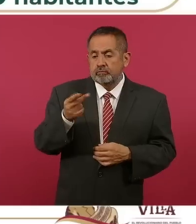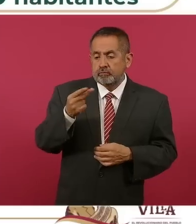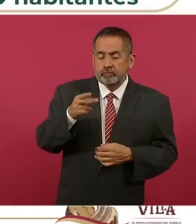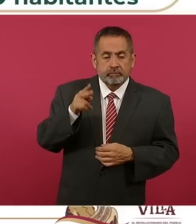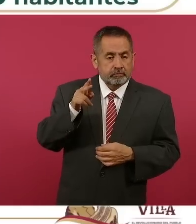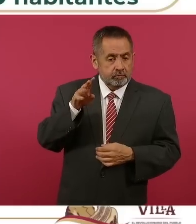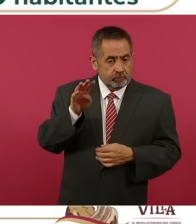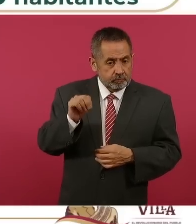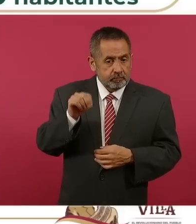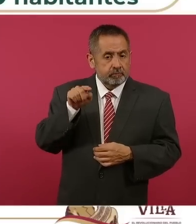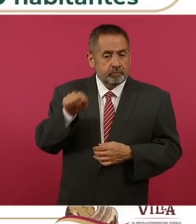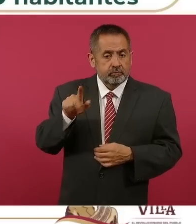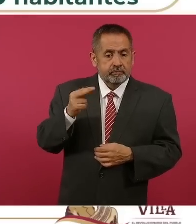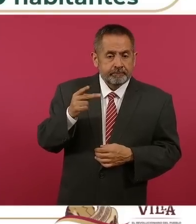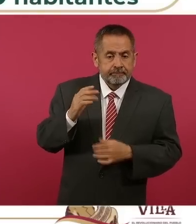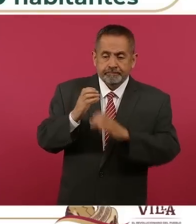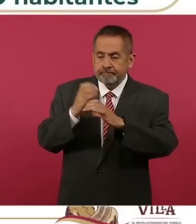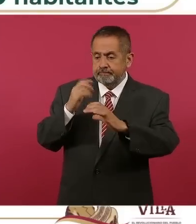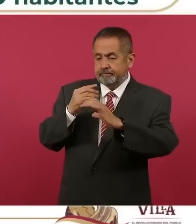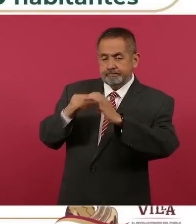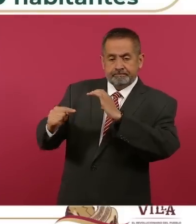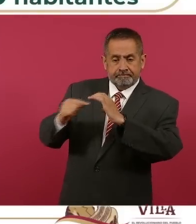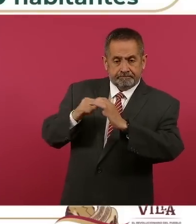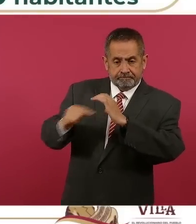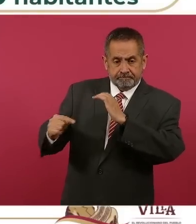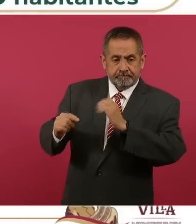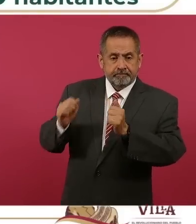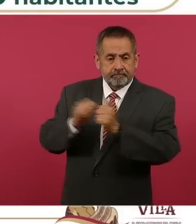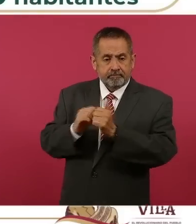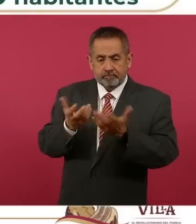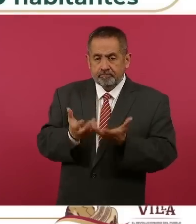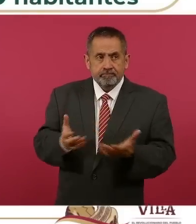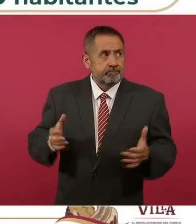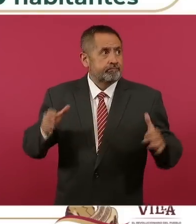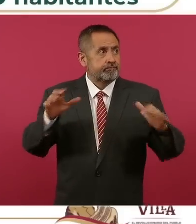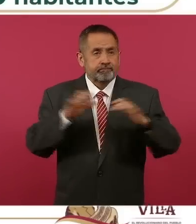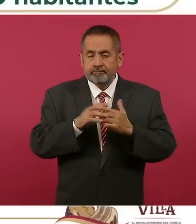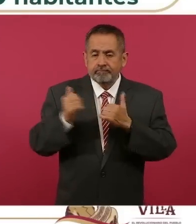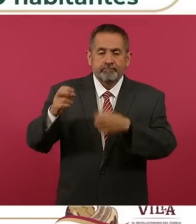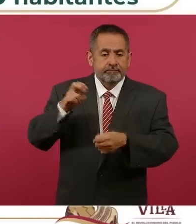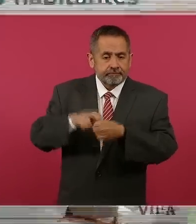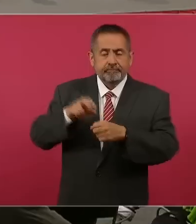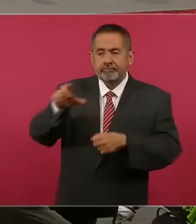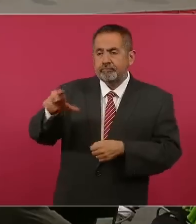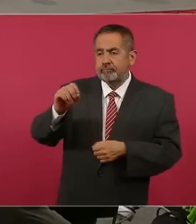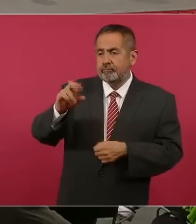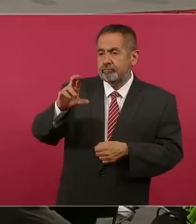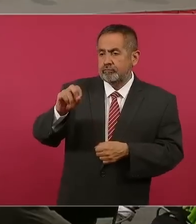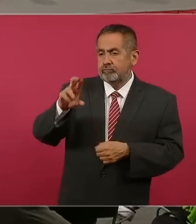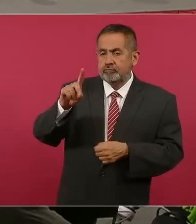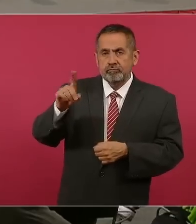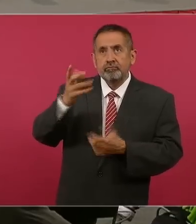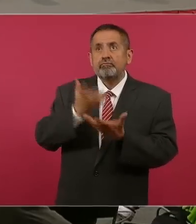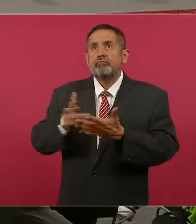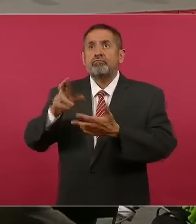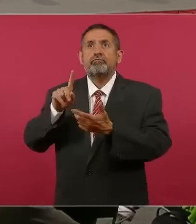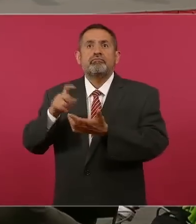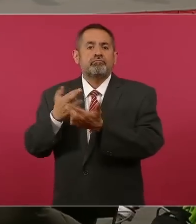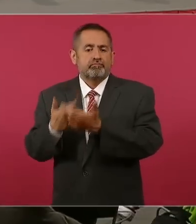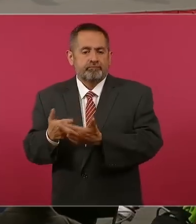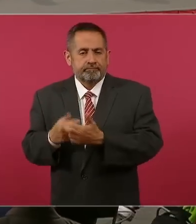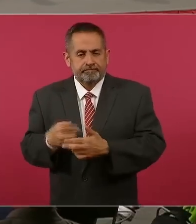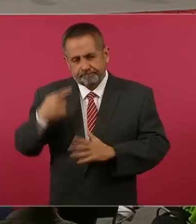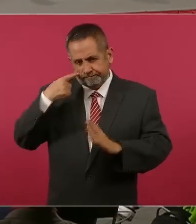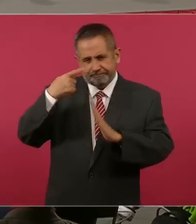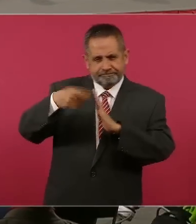89.25 kilómetros de acueducto entubado, un tanque de entrega en Concordia y 6 tanques de cambio de régimen. A